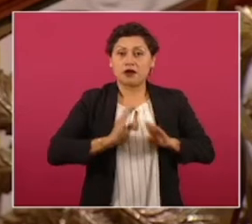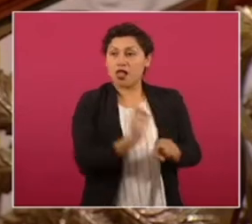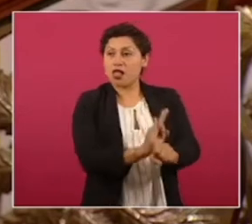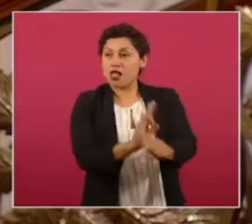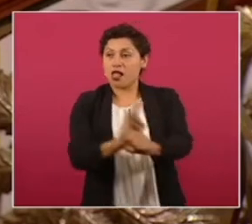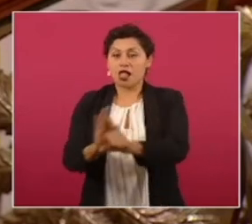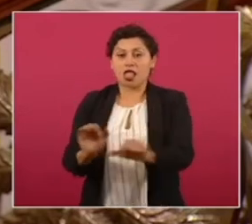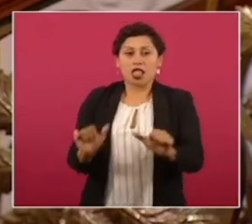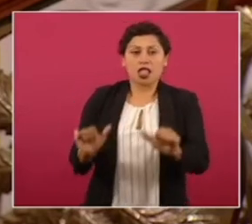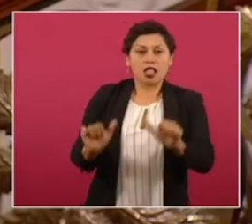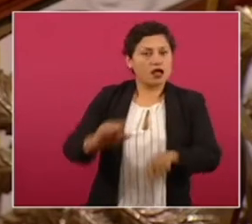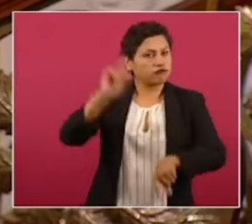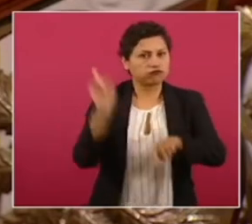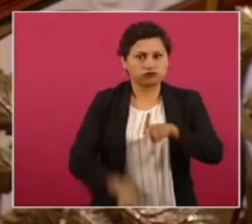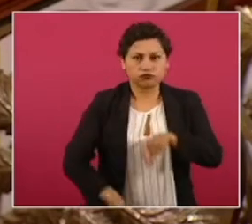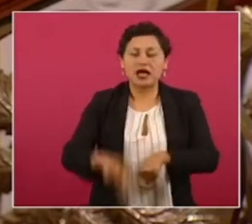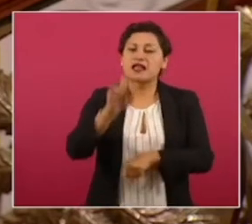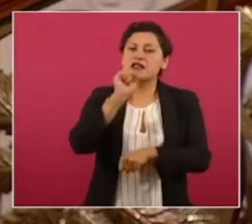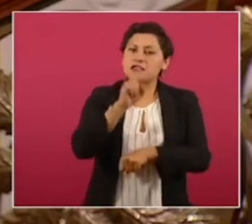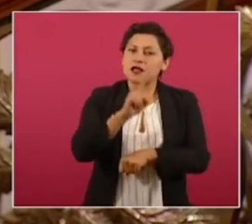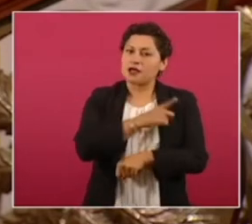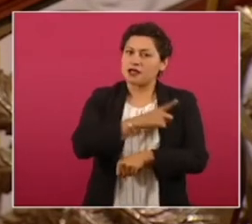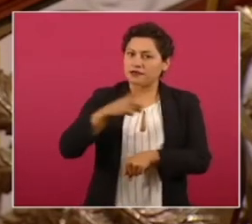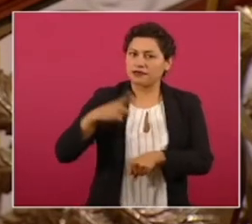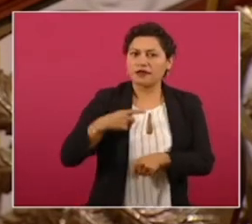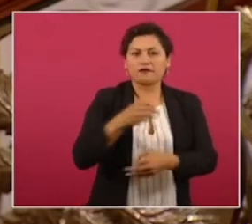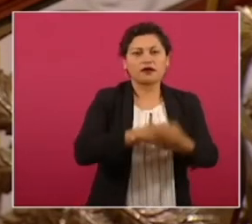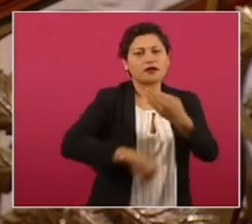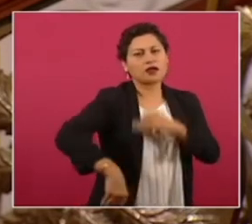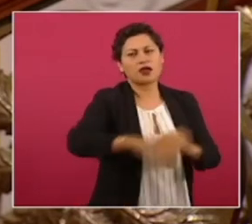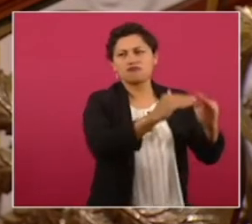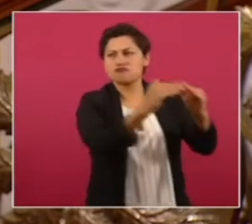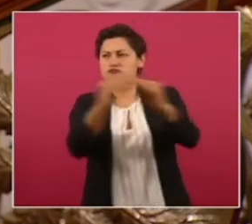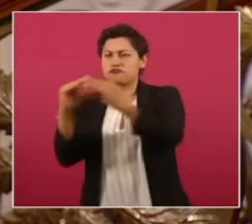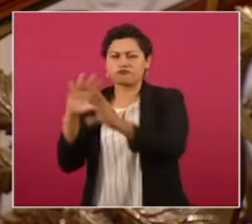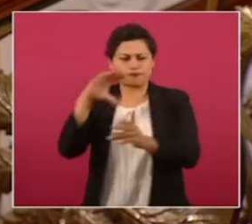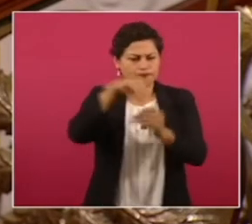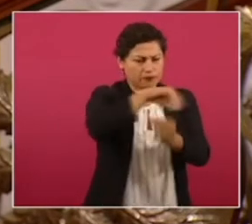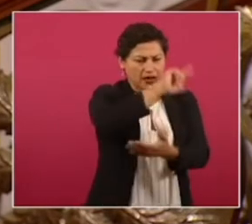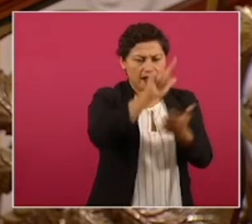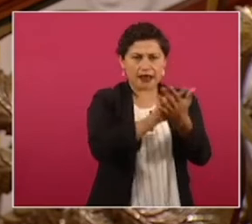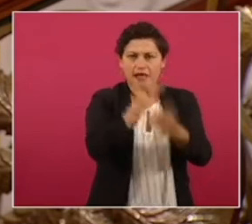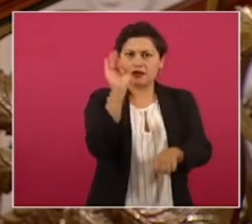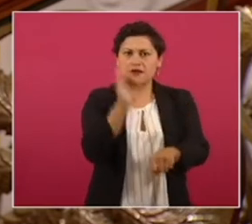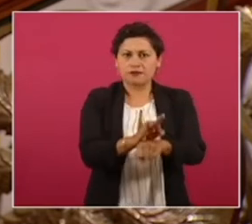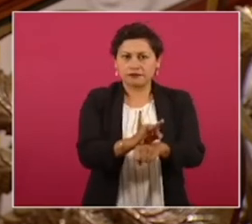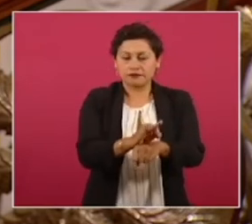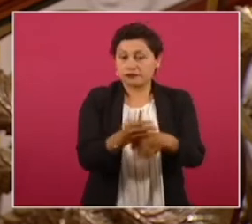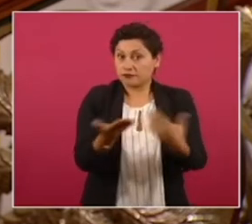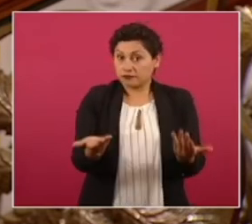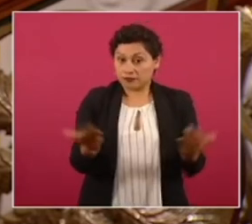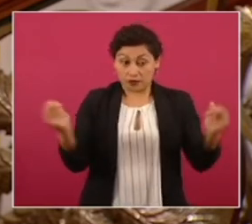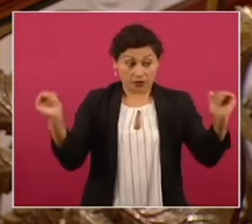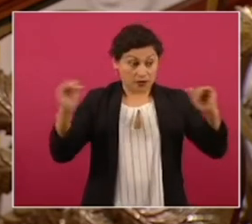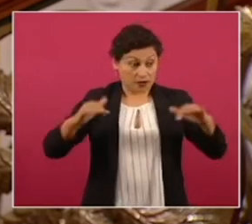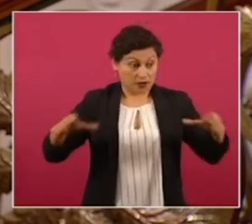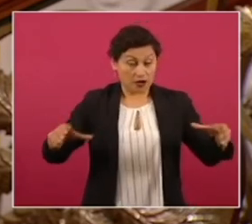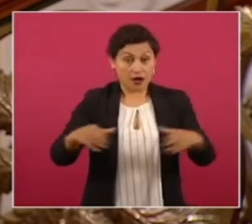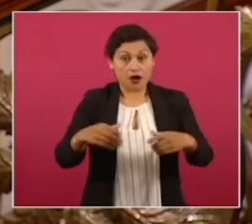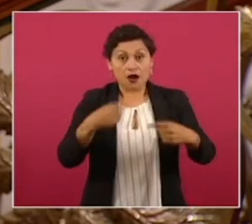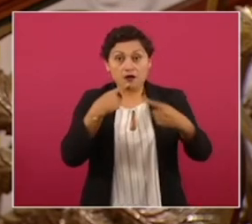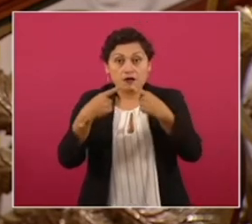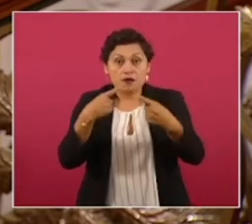supremacía del Estado laico y la igualdad de todas y todos ante la ley. El debate sería entre un